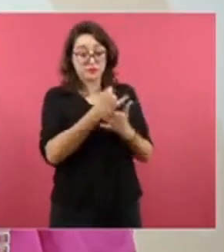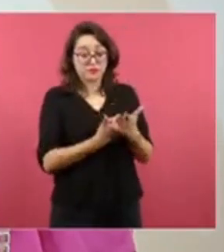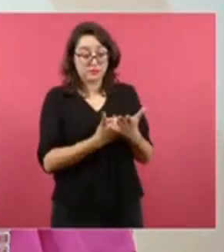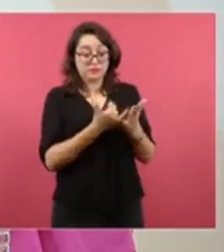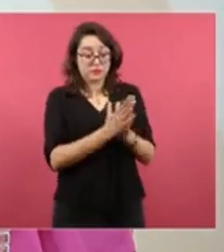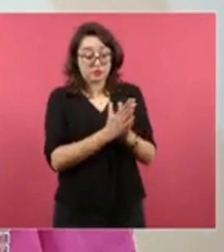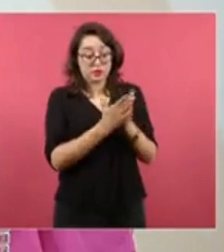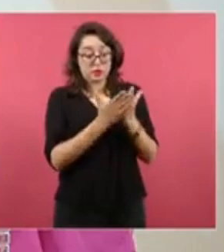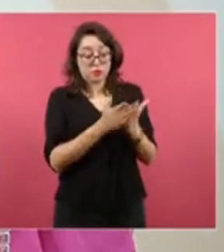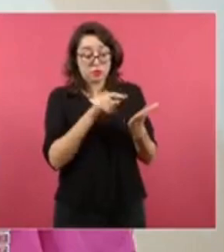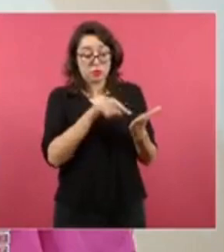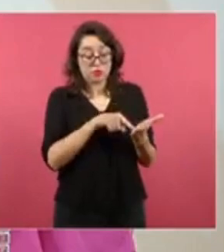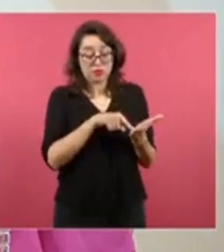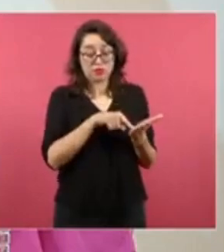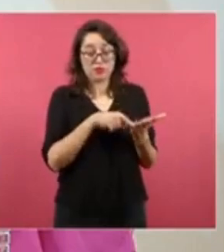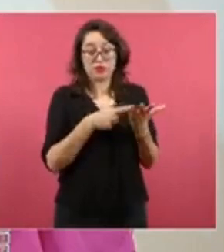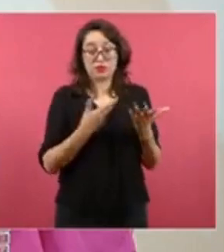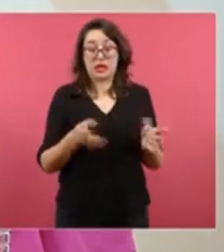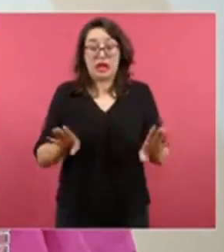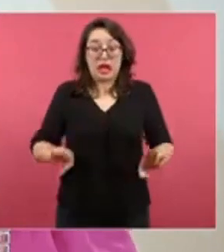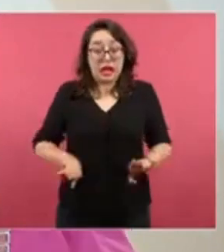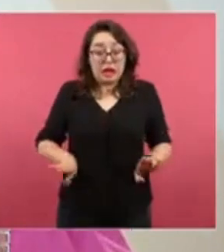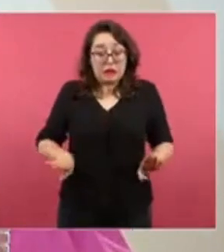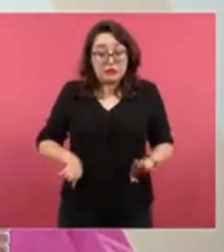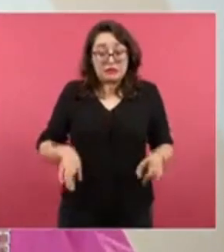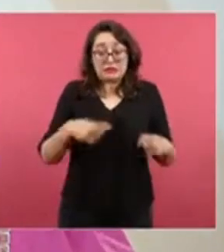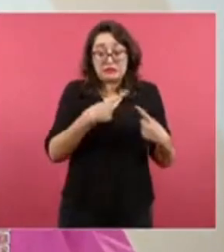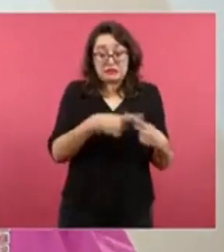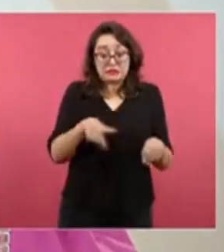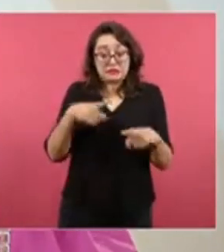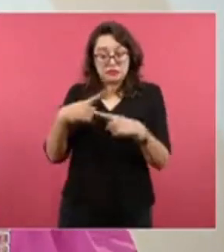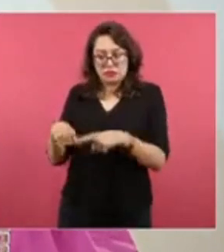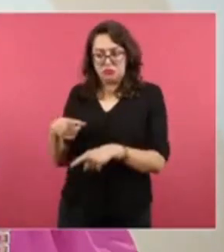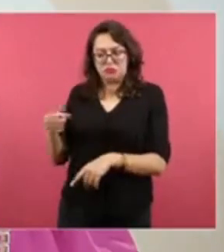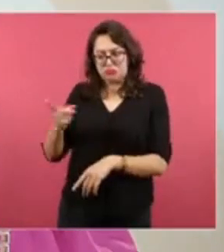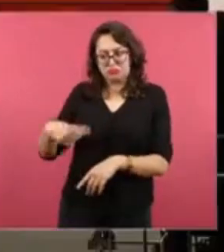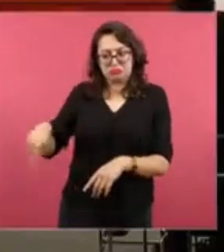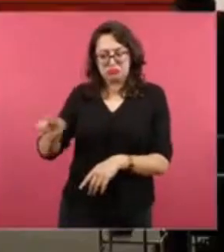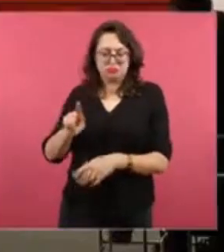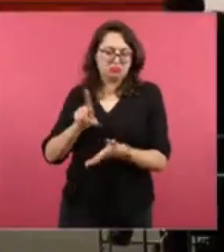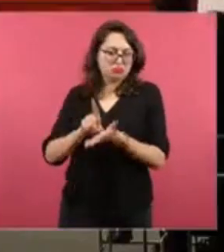estudiantes no son diferentes capacidades, son en condición de discapacidad.